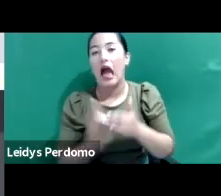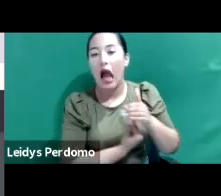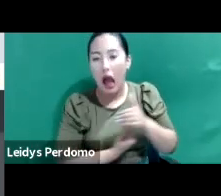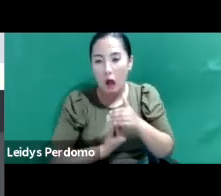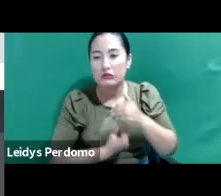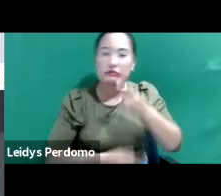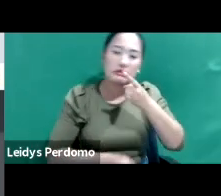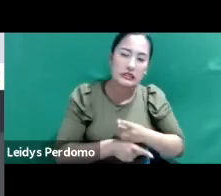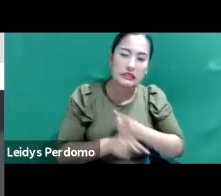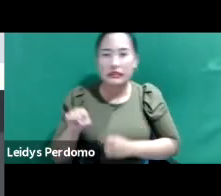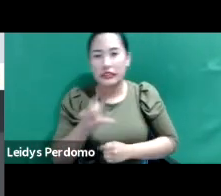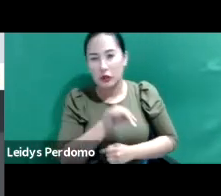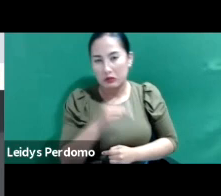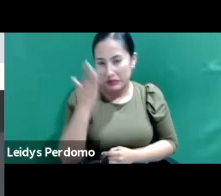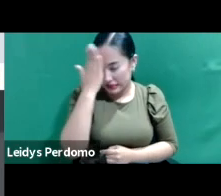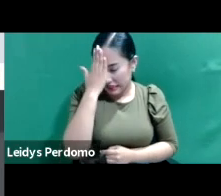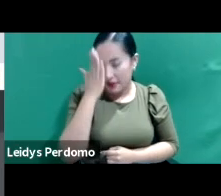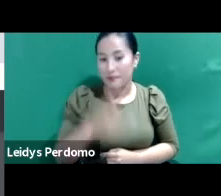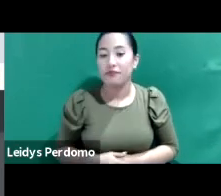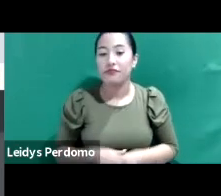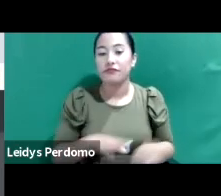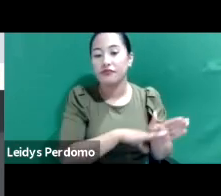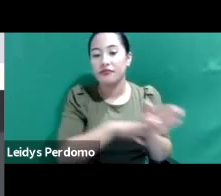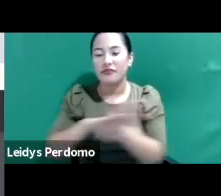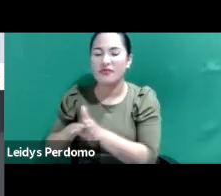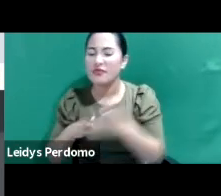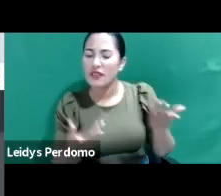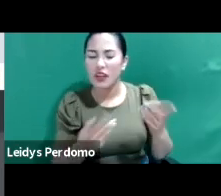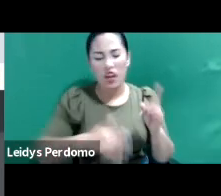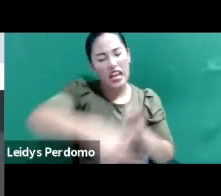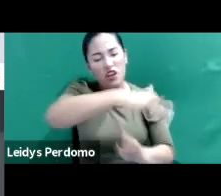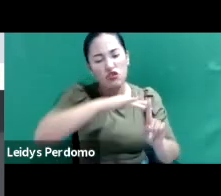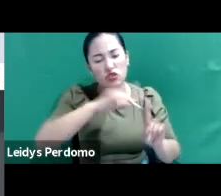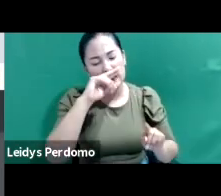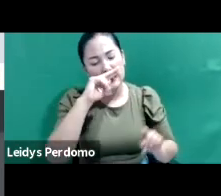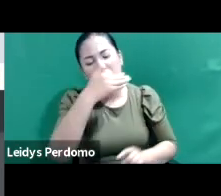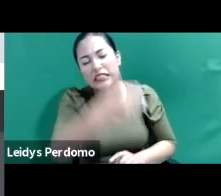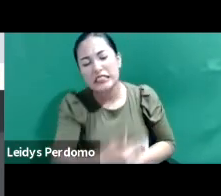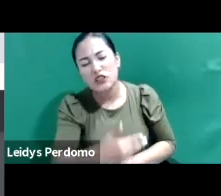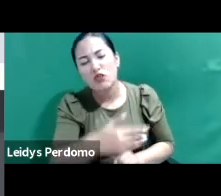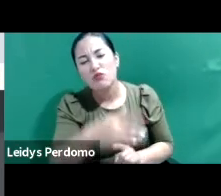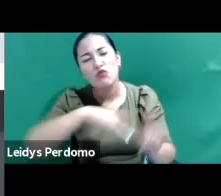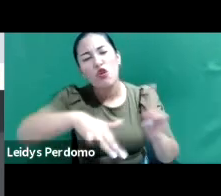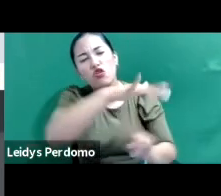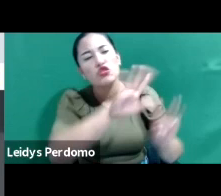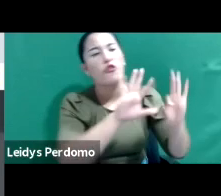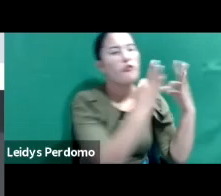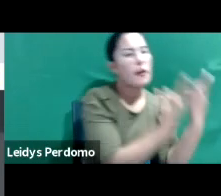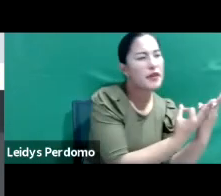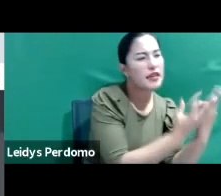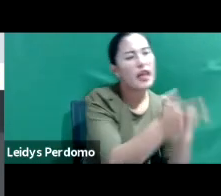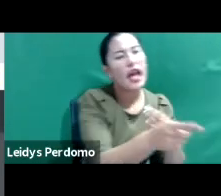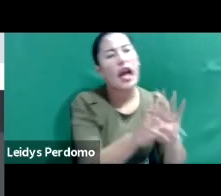qué le está molestando, algo muy importante. Mirar el contexto del niño a nivel de la familia y la escuela,